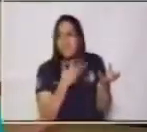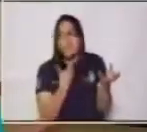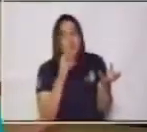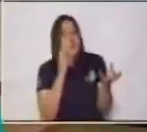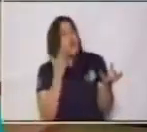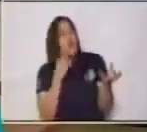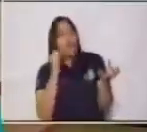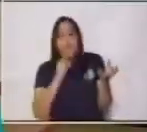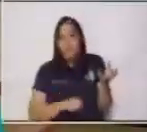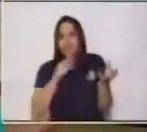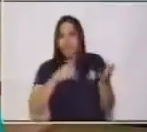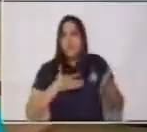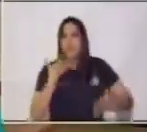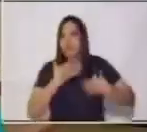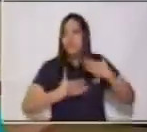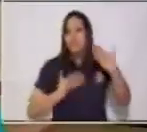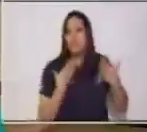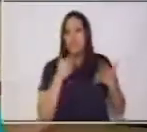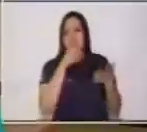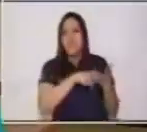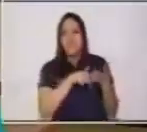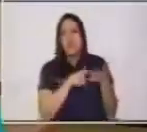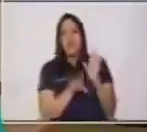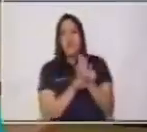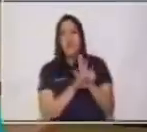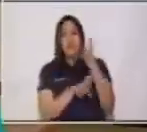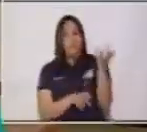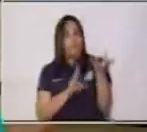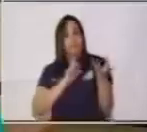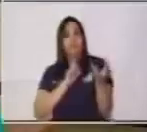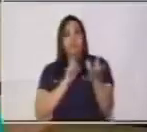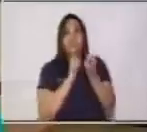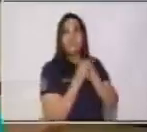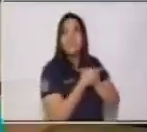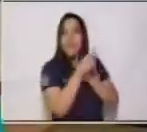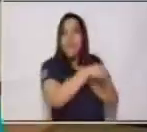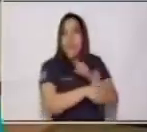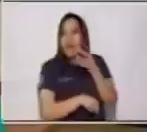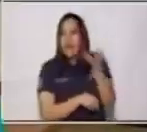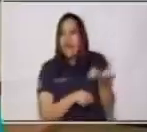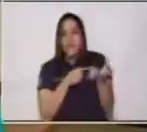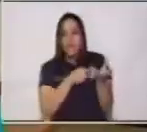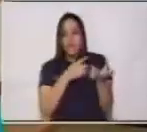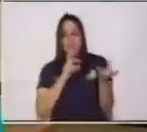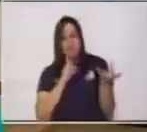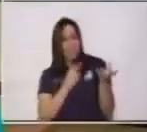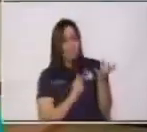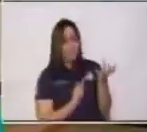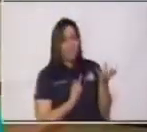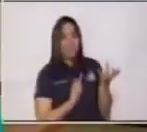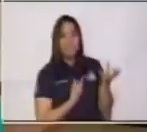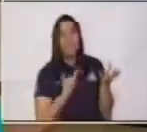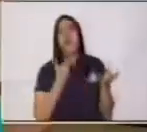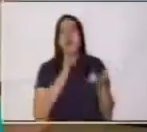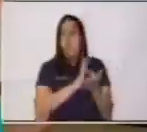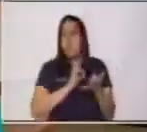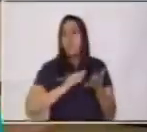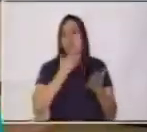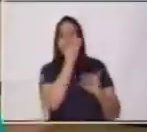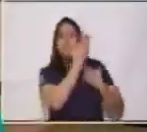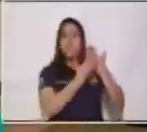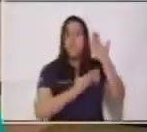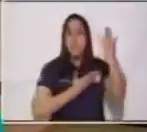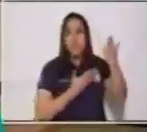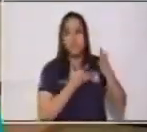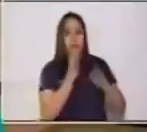podrías expresar o por qué no? Toma el lugar de la piedra y ¿qué sentirías tú siendo piedra? Puedes escribir un poema o una